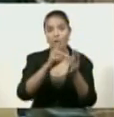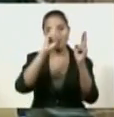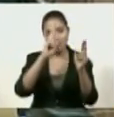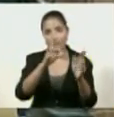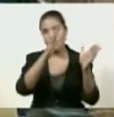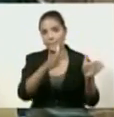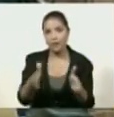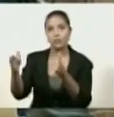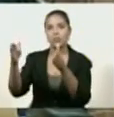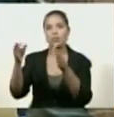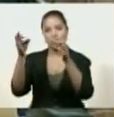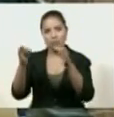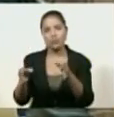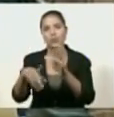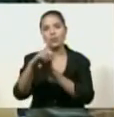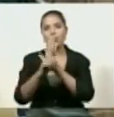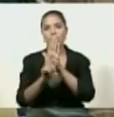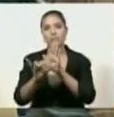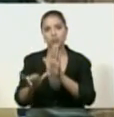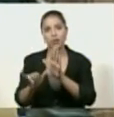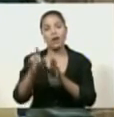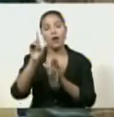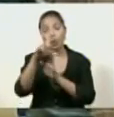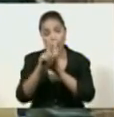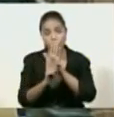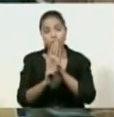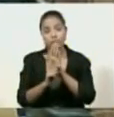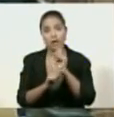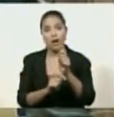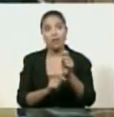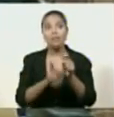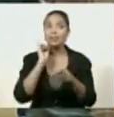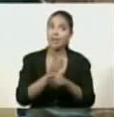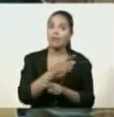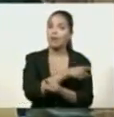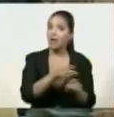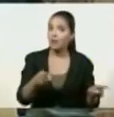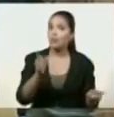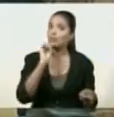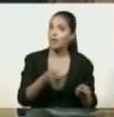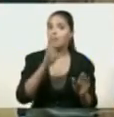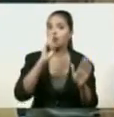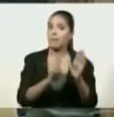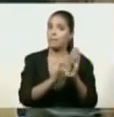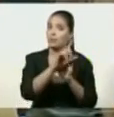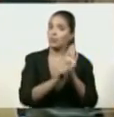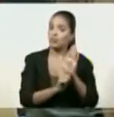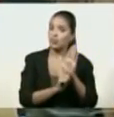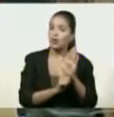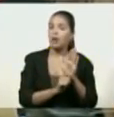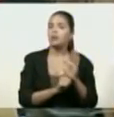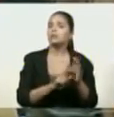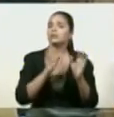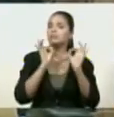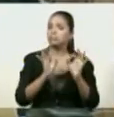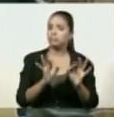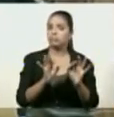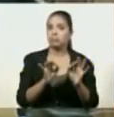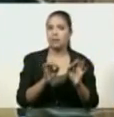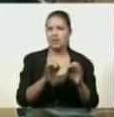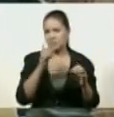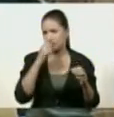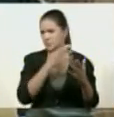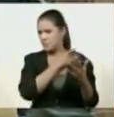respeto al orden constitucional que le deben estos venezolanos y venezolanas, que tienen una legitimidad de origen